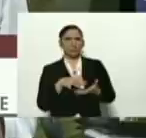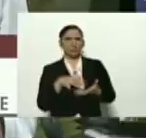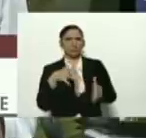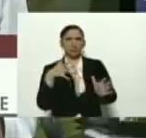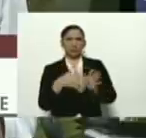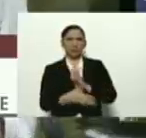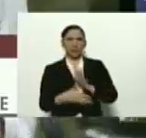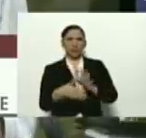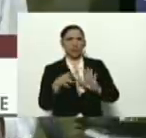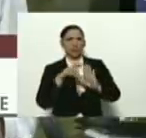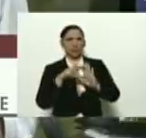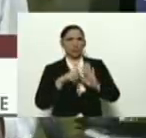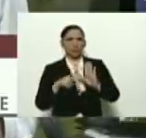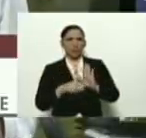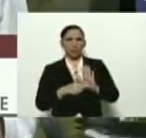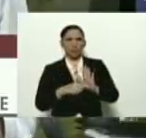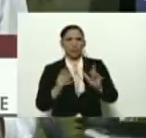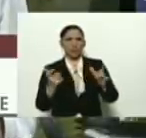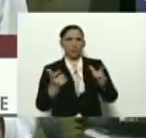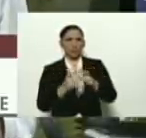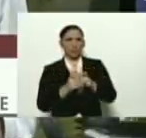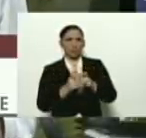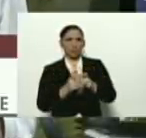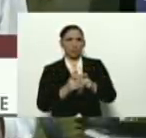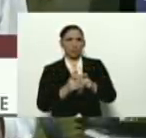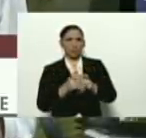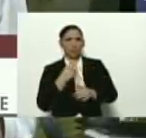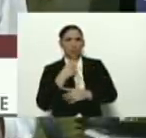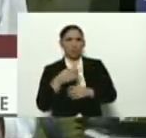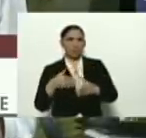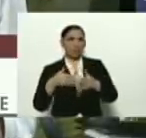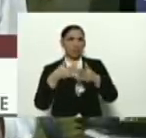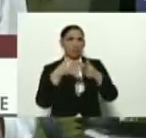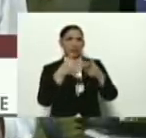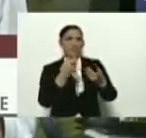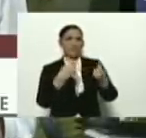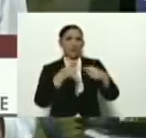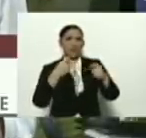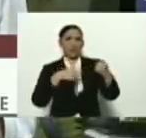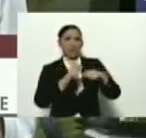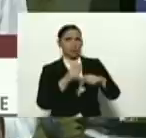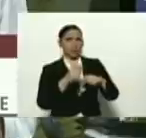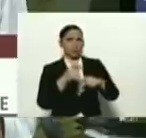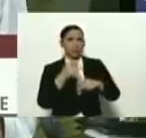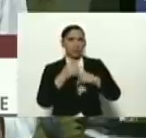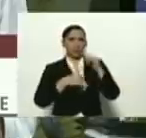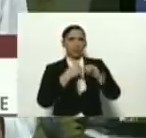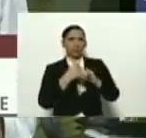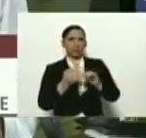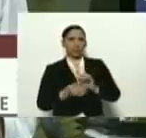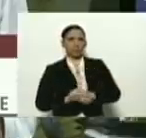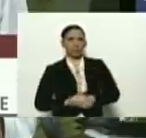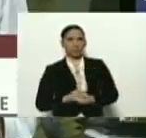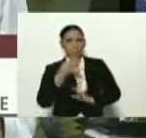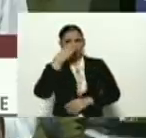relación con las normas y regulaciones que rigen la navegación mercantil internacional. Cuba reafirma su